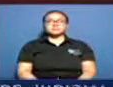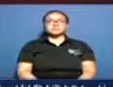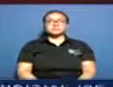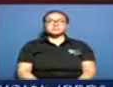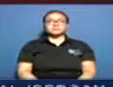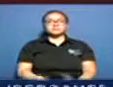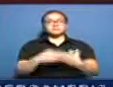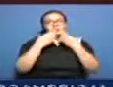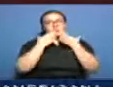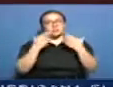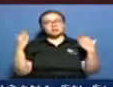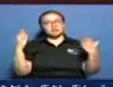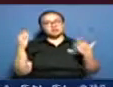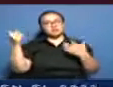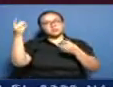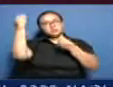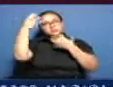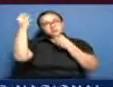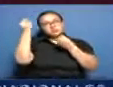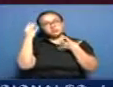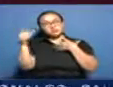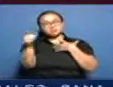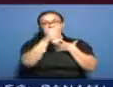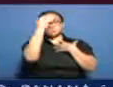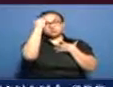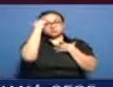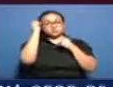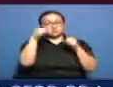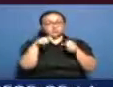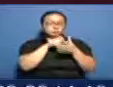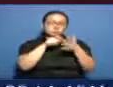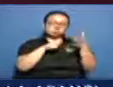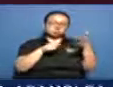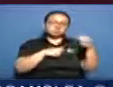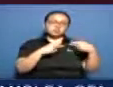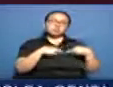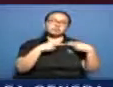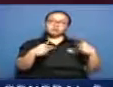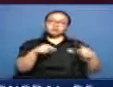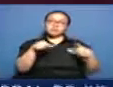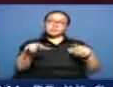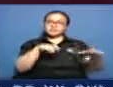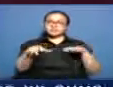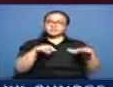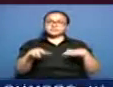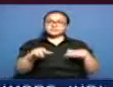valiosa información. Ya lo saben, se pueden inscribir a participar de forma voluntaria a esta actividad.